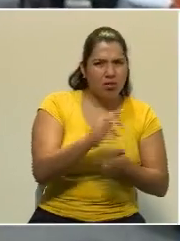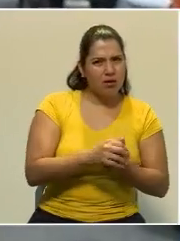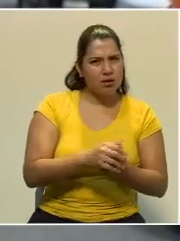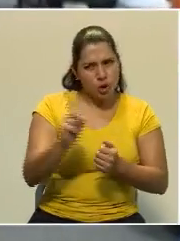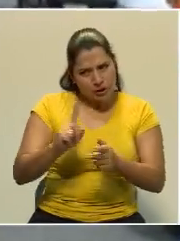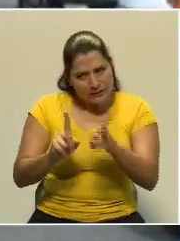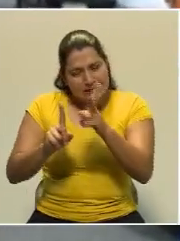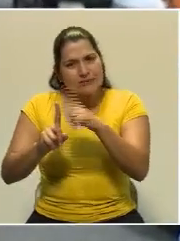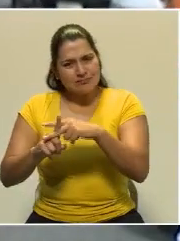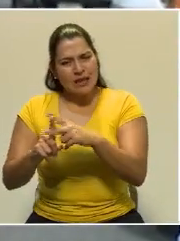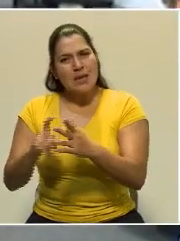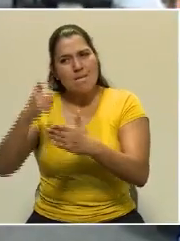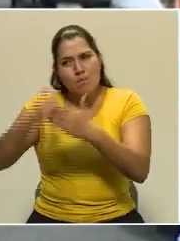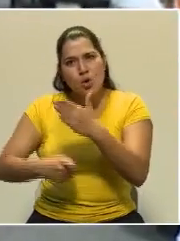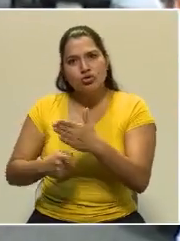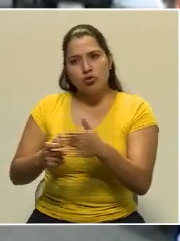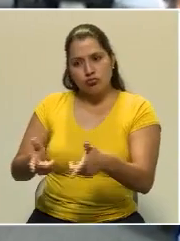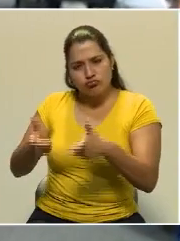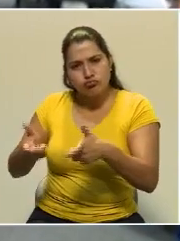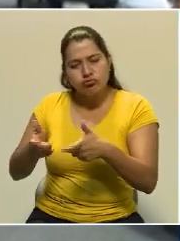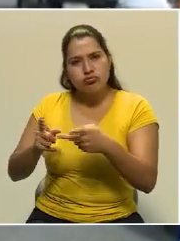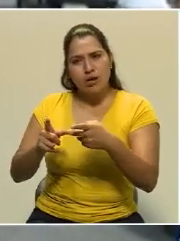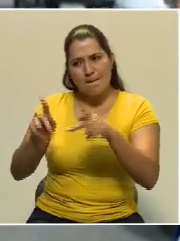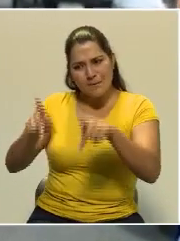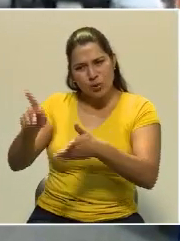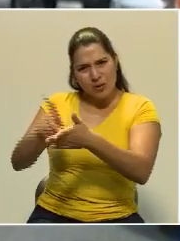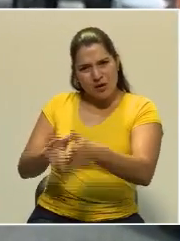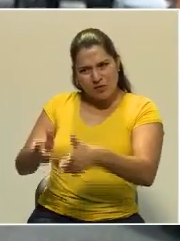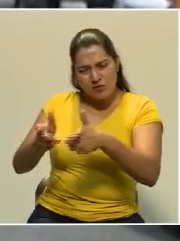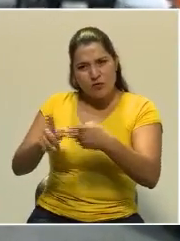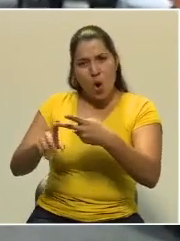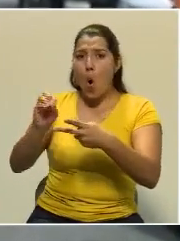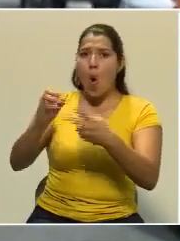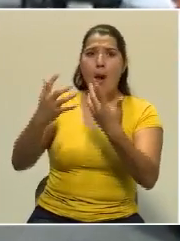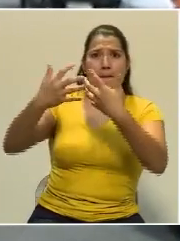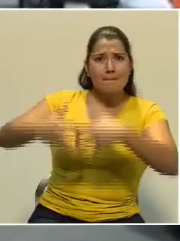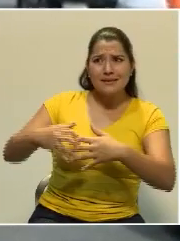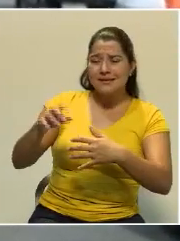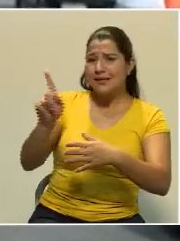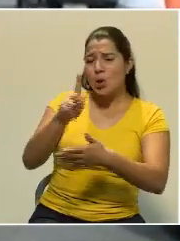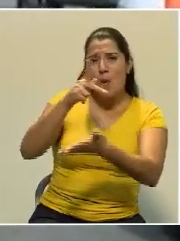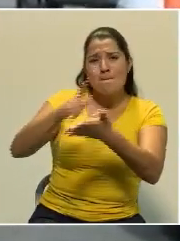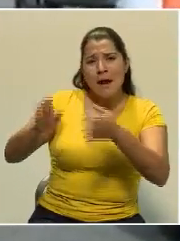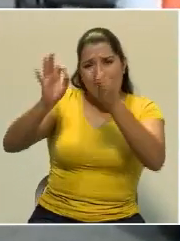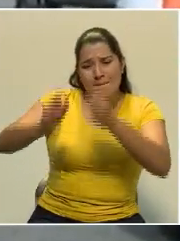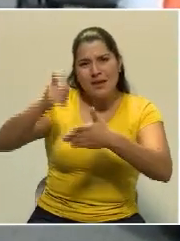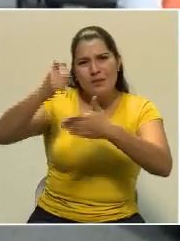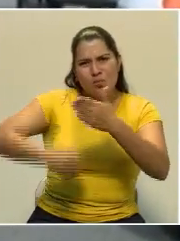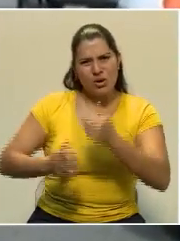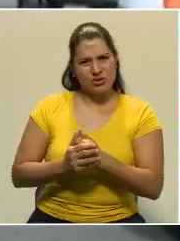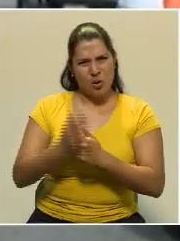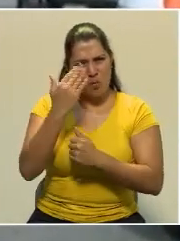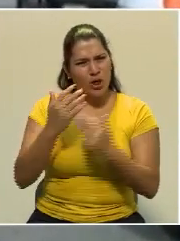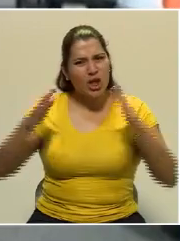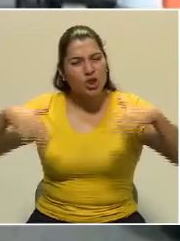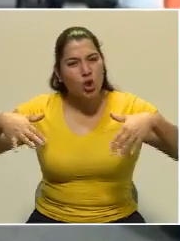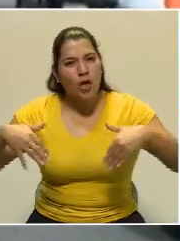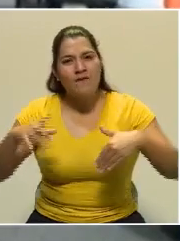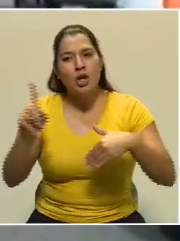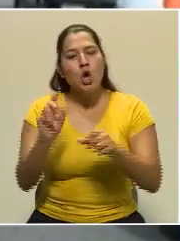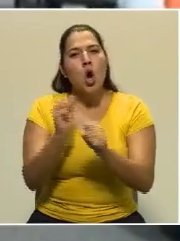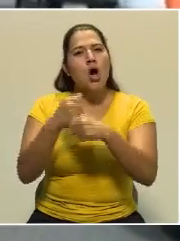¿Por qué no le ponemos impuestos a las empresas elusoras y evasoras fiscales? ¿Por qué no ha salido ningún proyecto para que los grandes